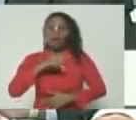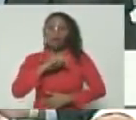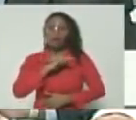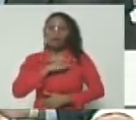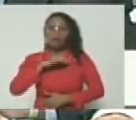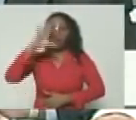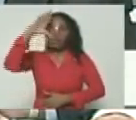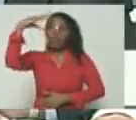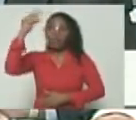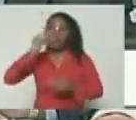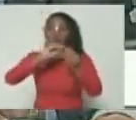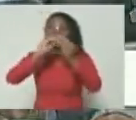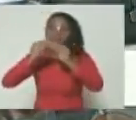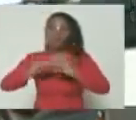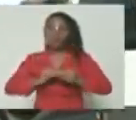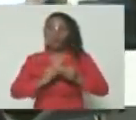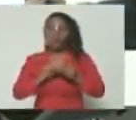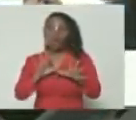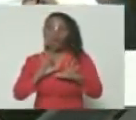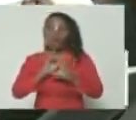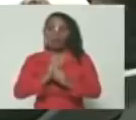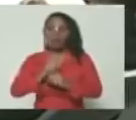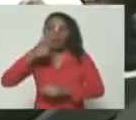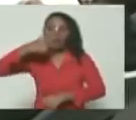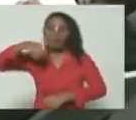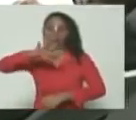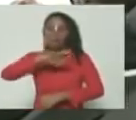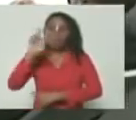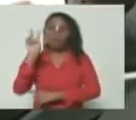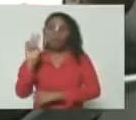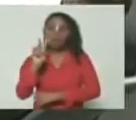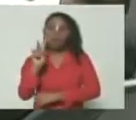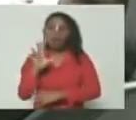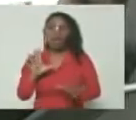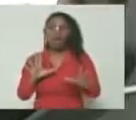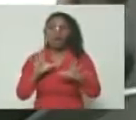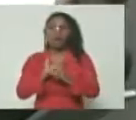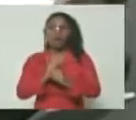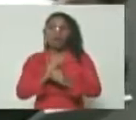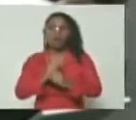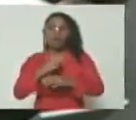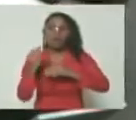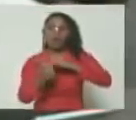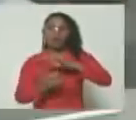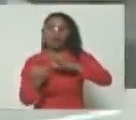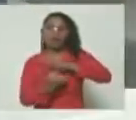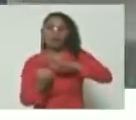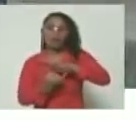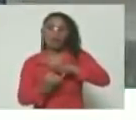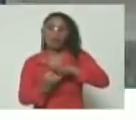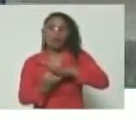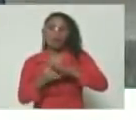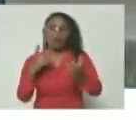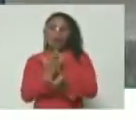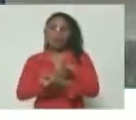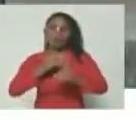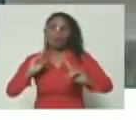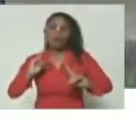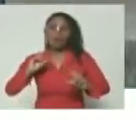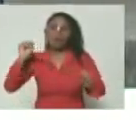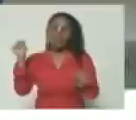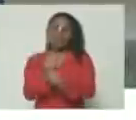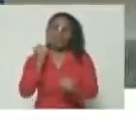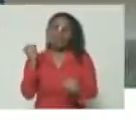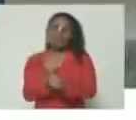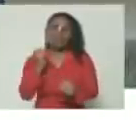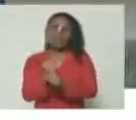creador y confiando en el pueblo de Venezuela y confiando en las instituciones y confiando en la democracia y trabajando